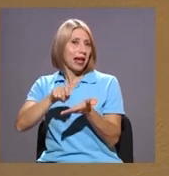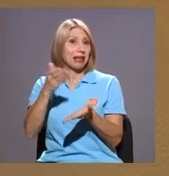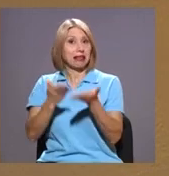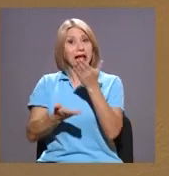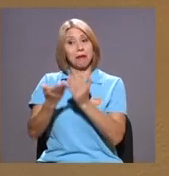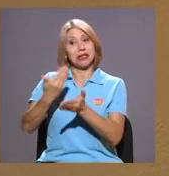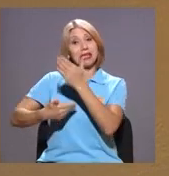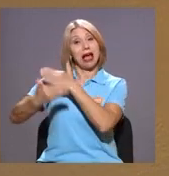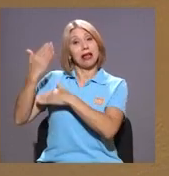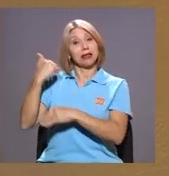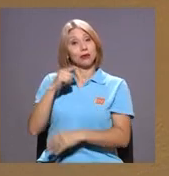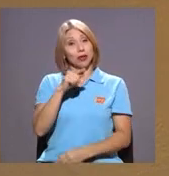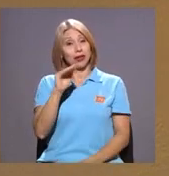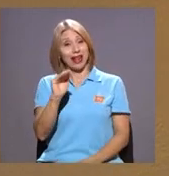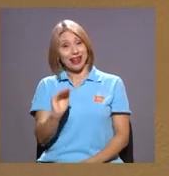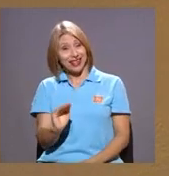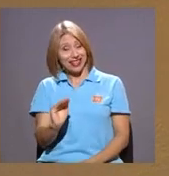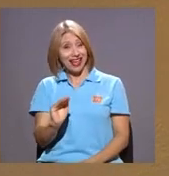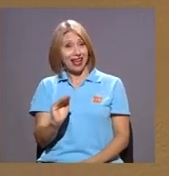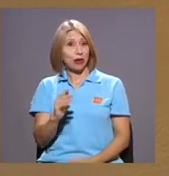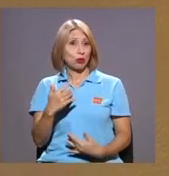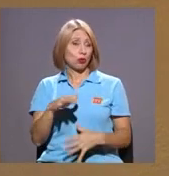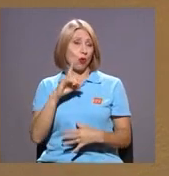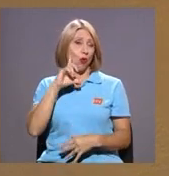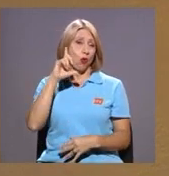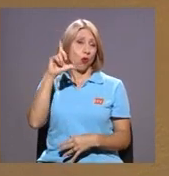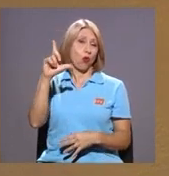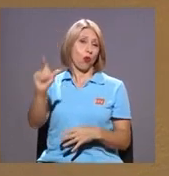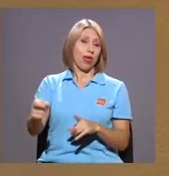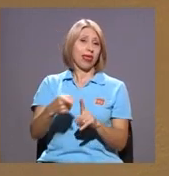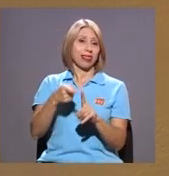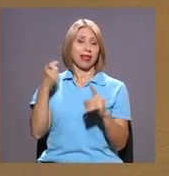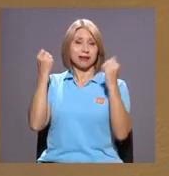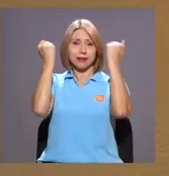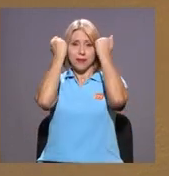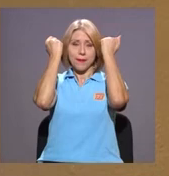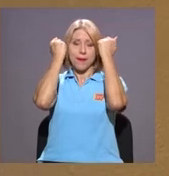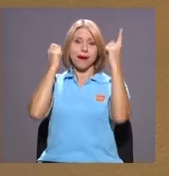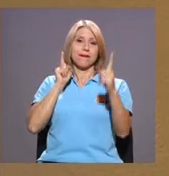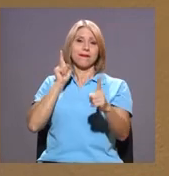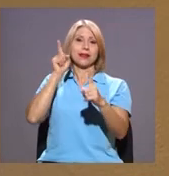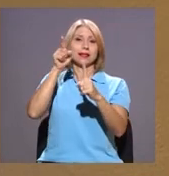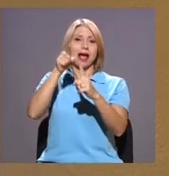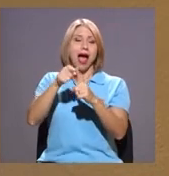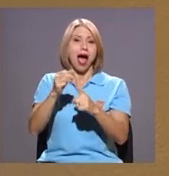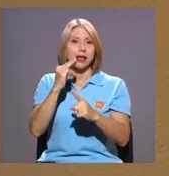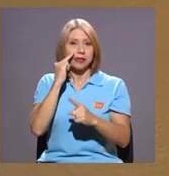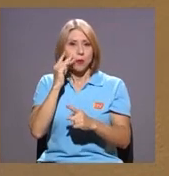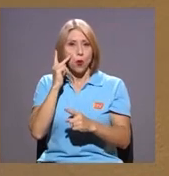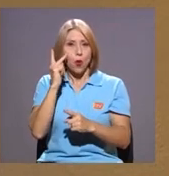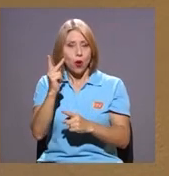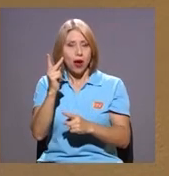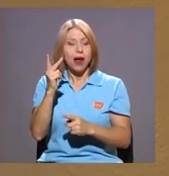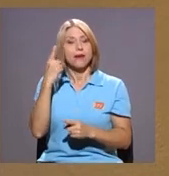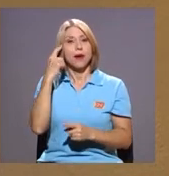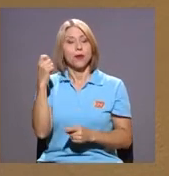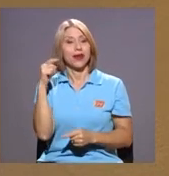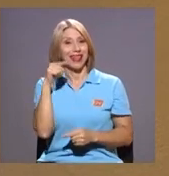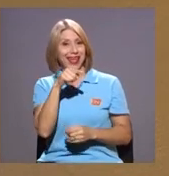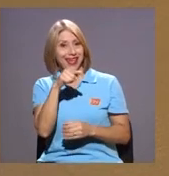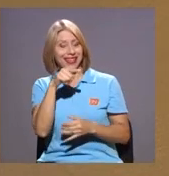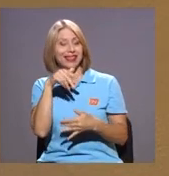largos porque tenía que ir desde Pavas hasta Moravia porque hizo su